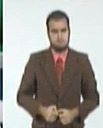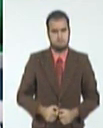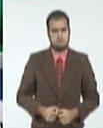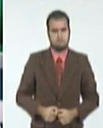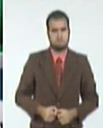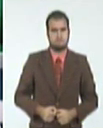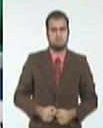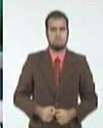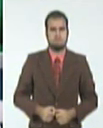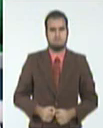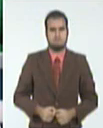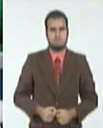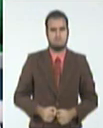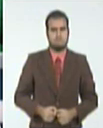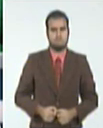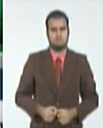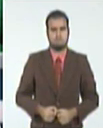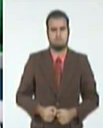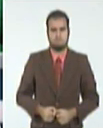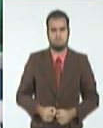mundo se acumulan